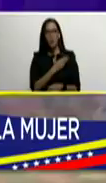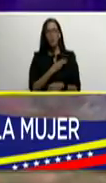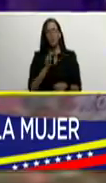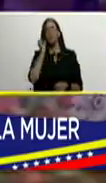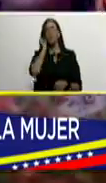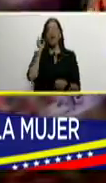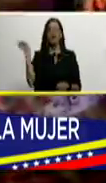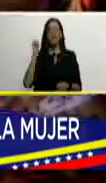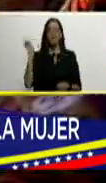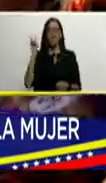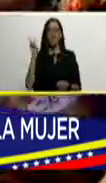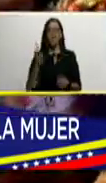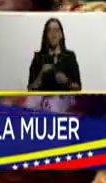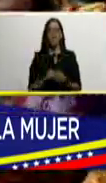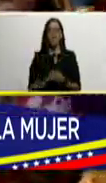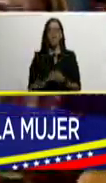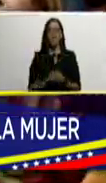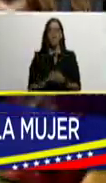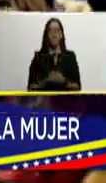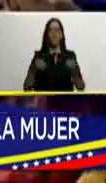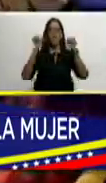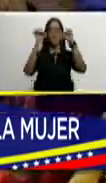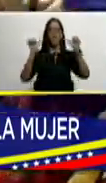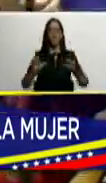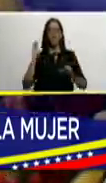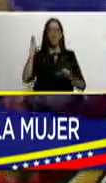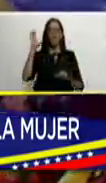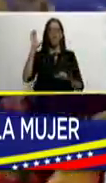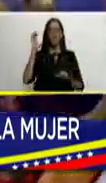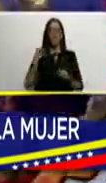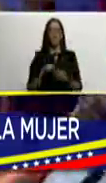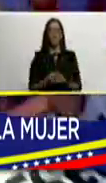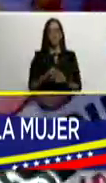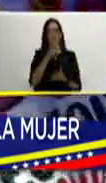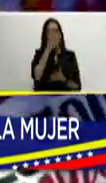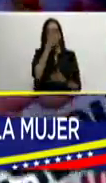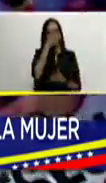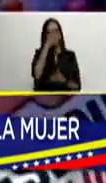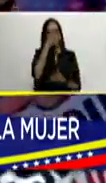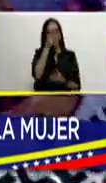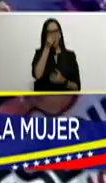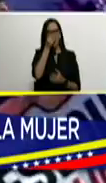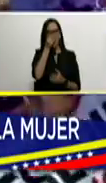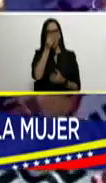Mujer Venezuela, a través del sistema Patria.